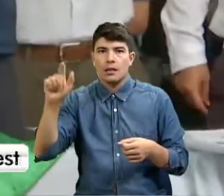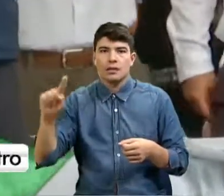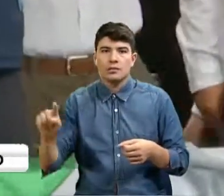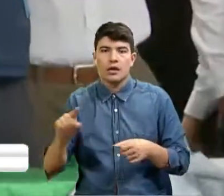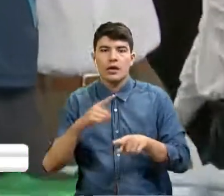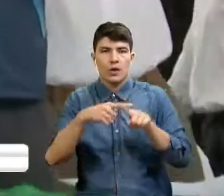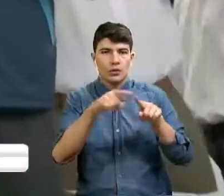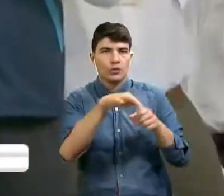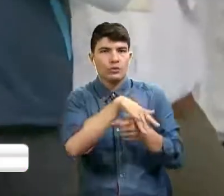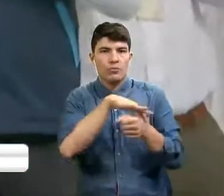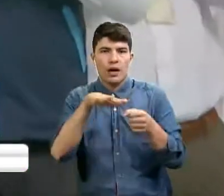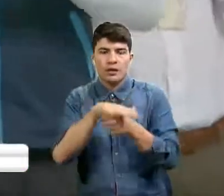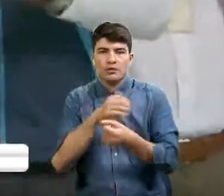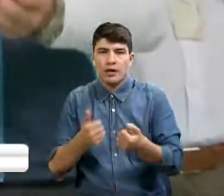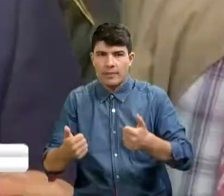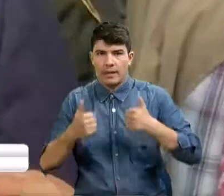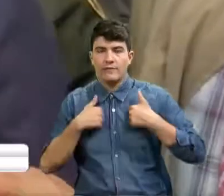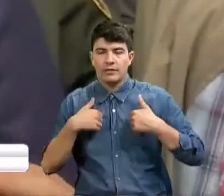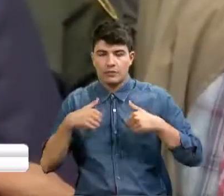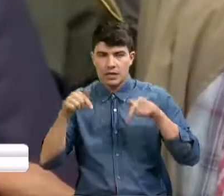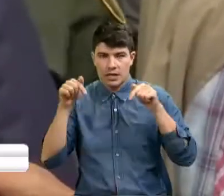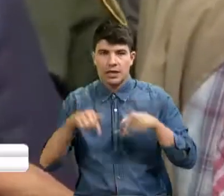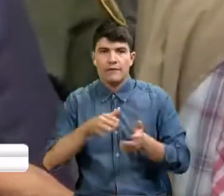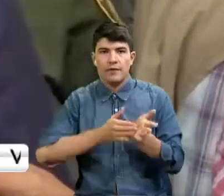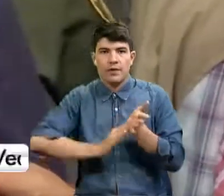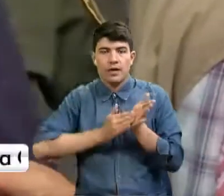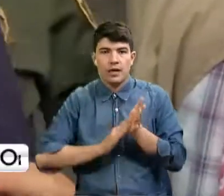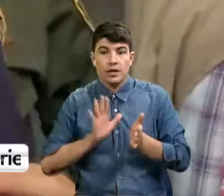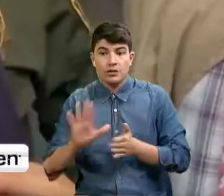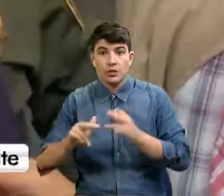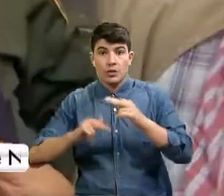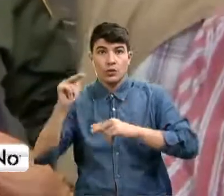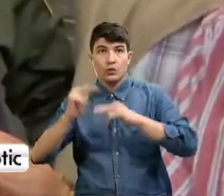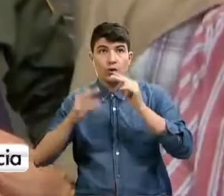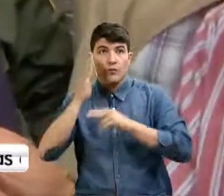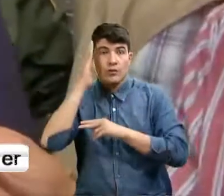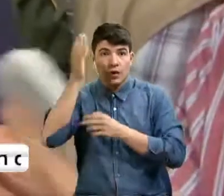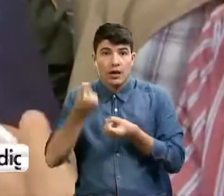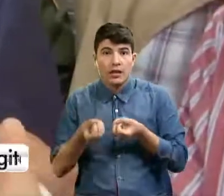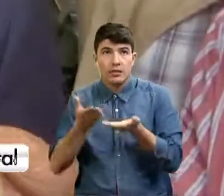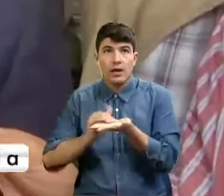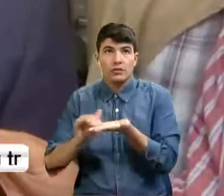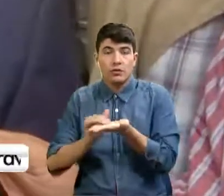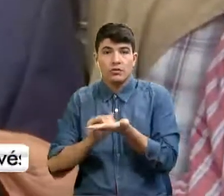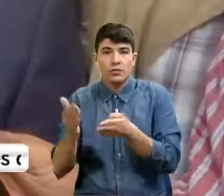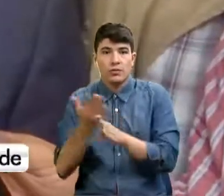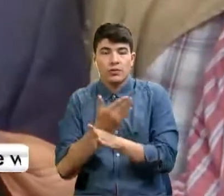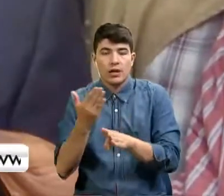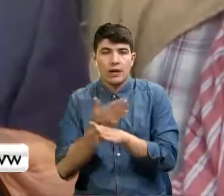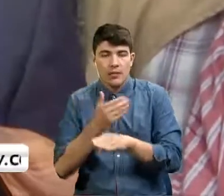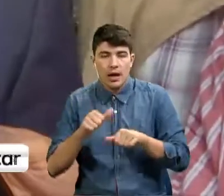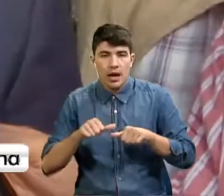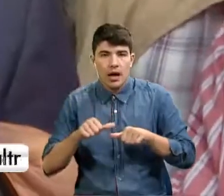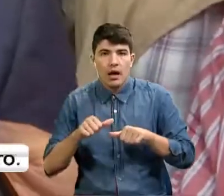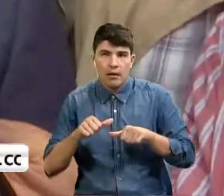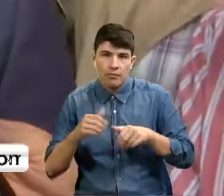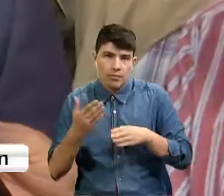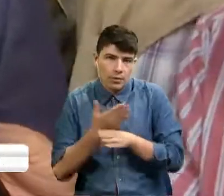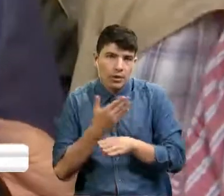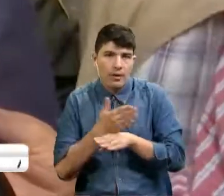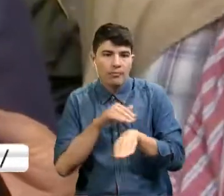es una obra futurista es es una obra no solamente que le da solución a la problemática vial del área metropolitana de bucaramanga